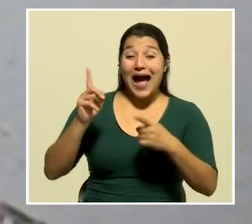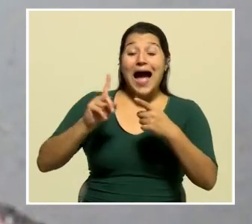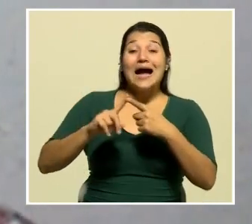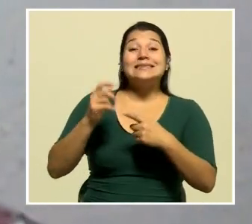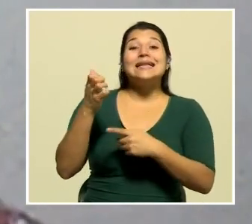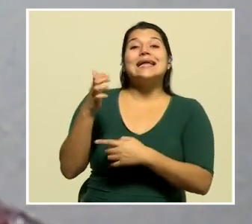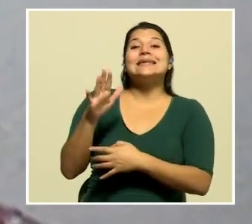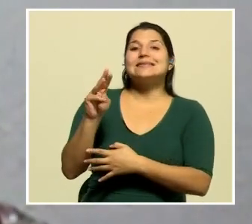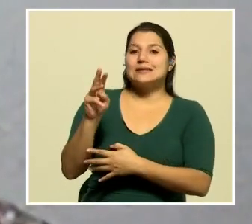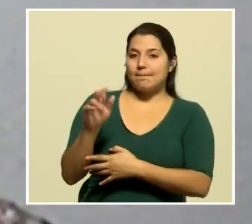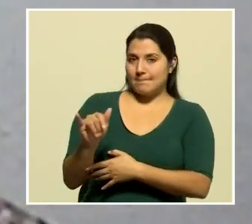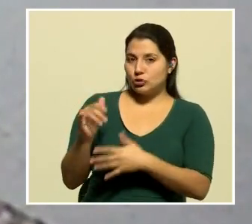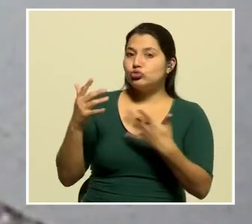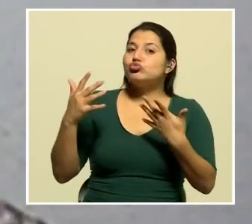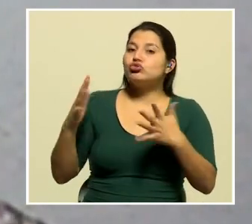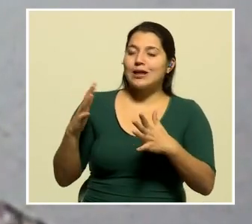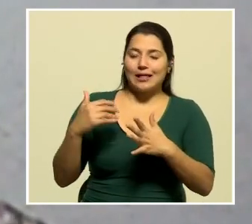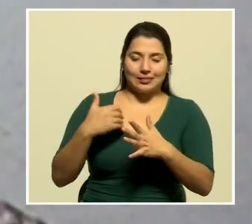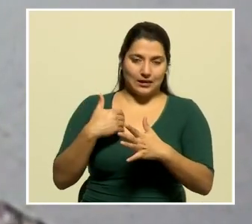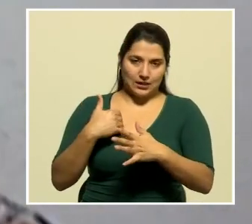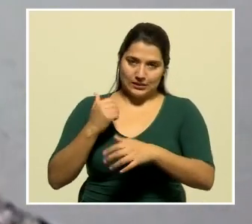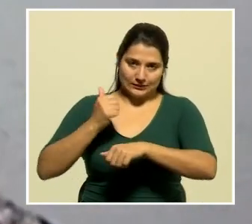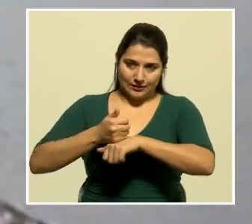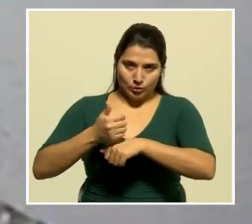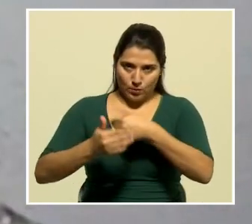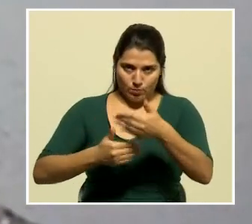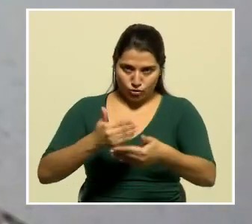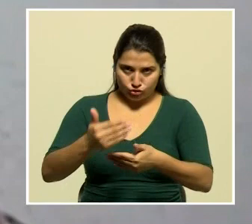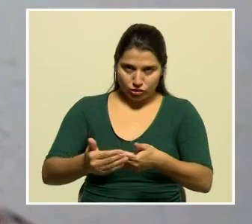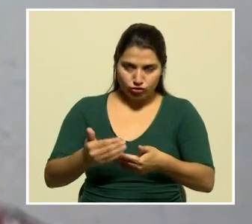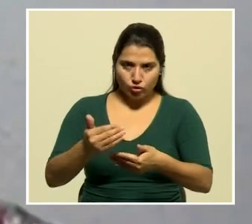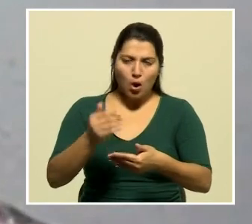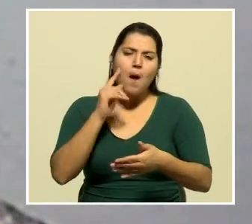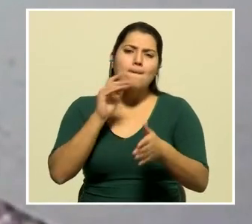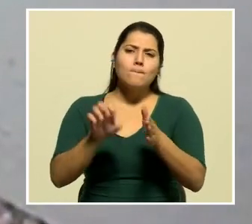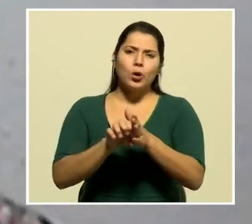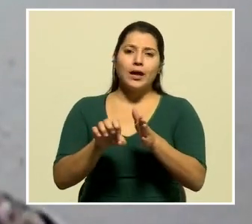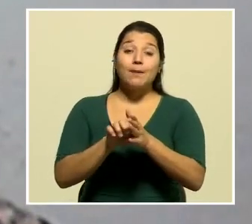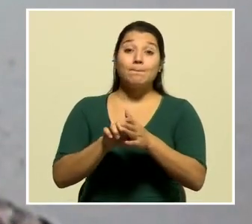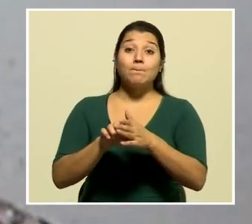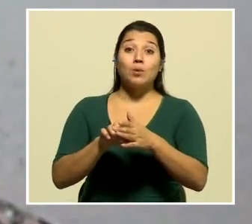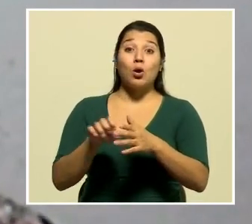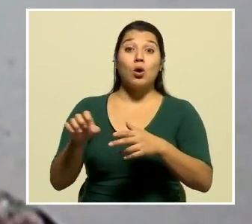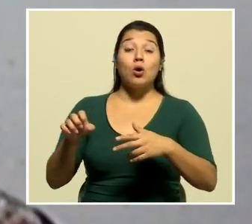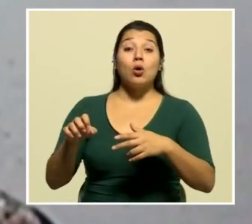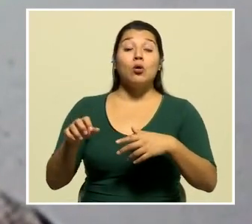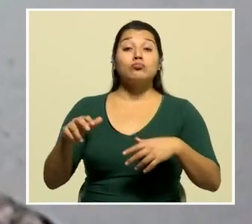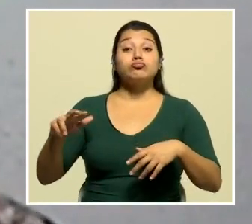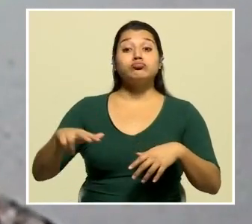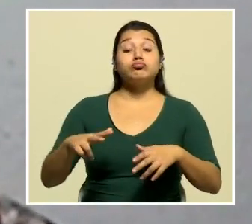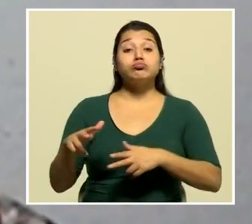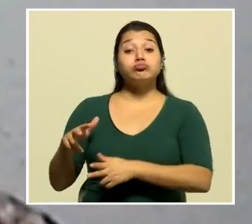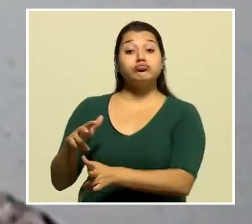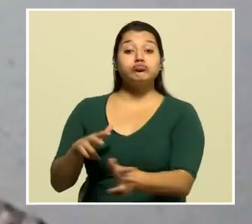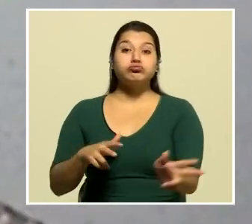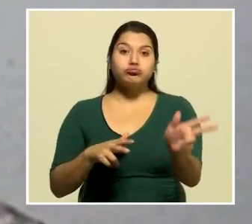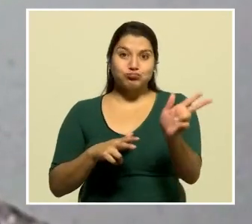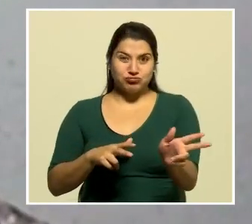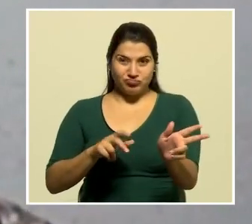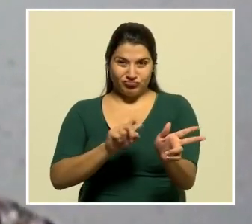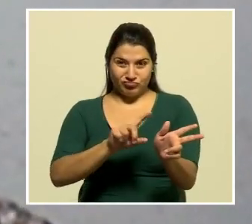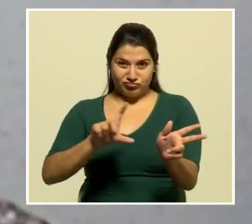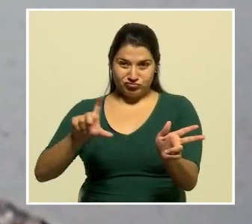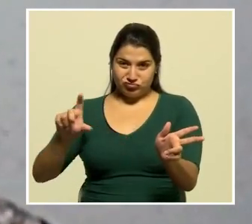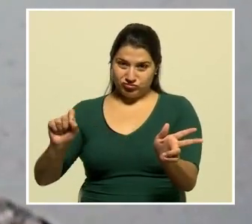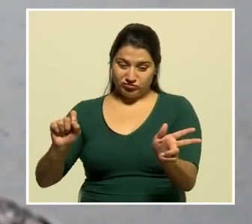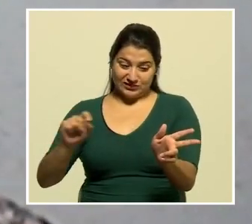habían protocolos para este paso. De hecho, uno de ellos es el enganche, desenganche y también el relevo, una